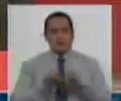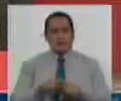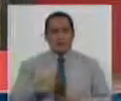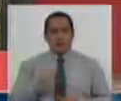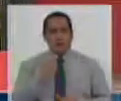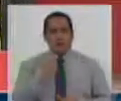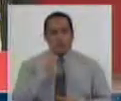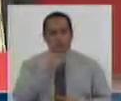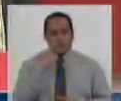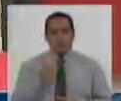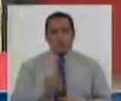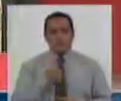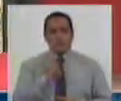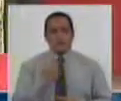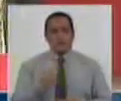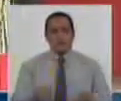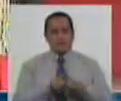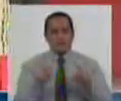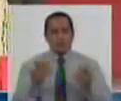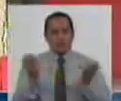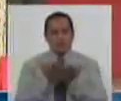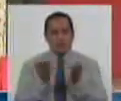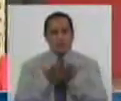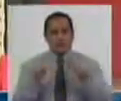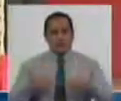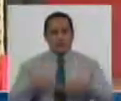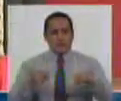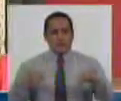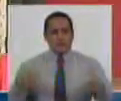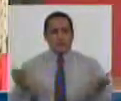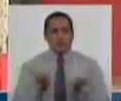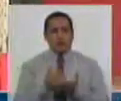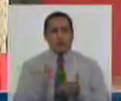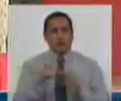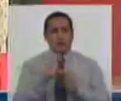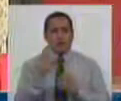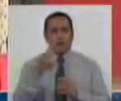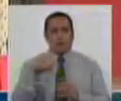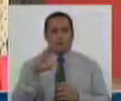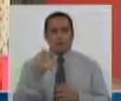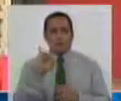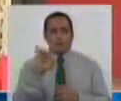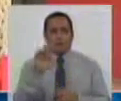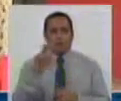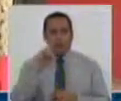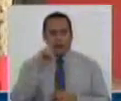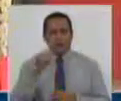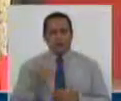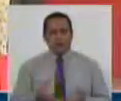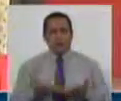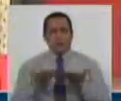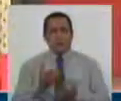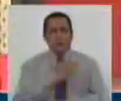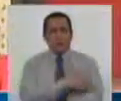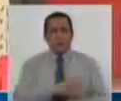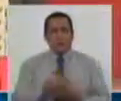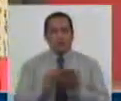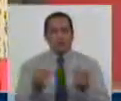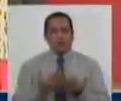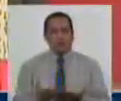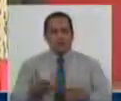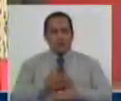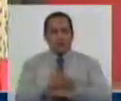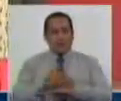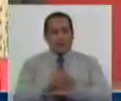chicos y chicas que son los alumnos del Colegio Agropecuario y que hoy día se benefician con estos, con este mobiliario de